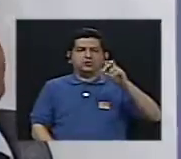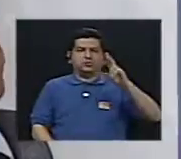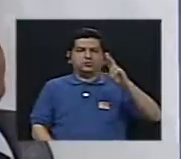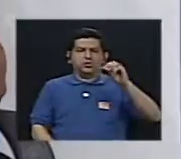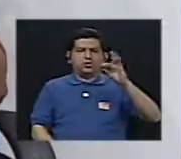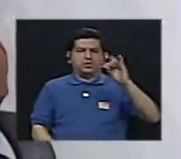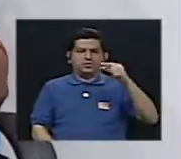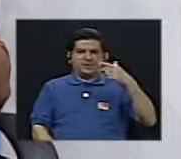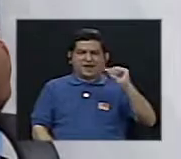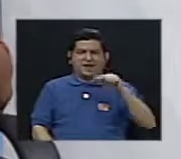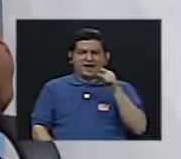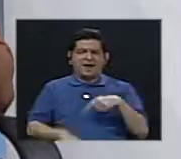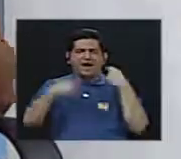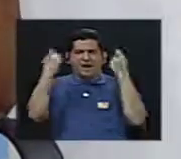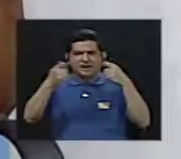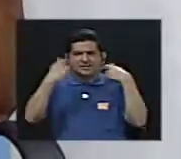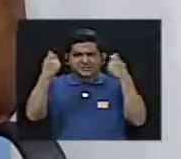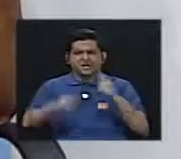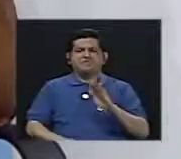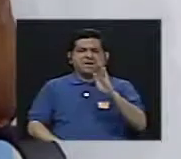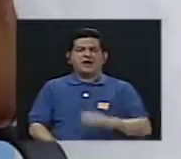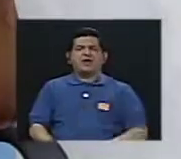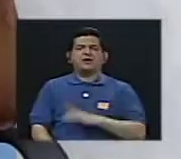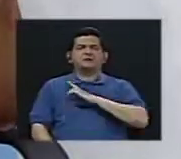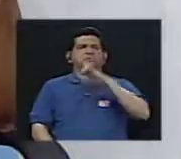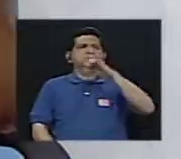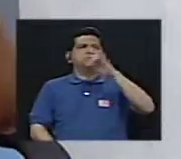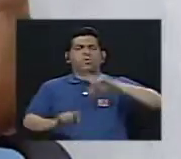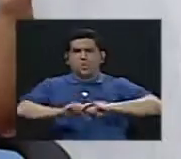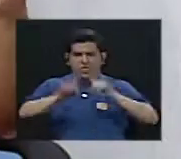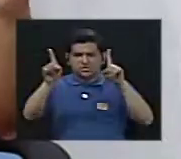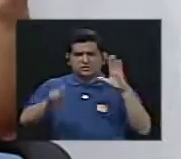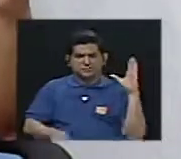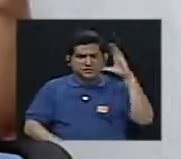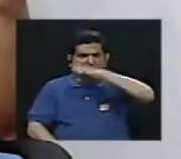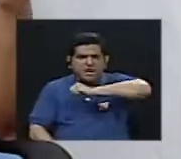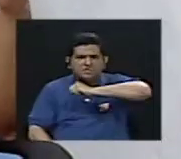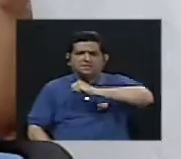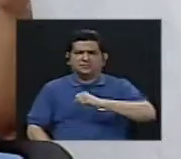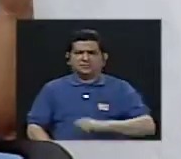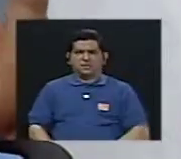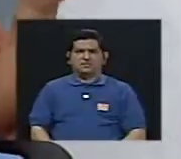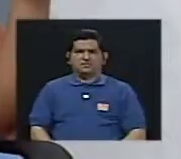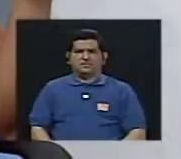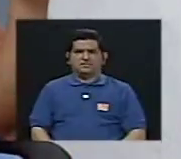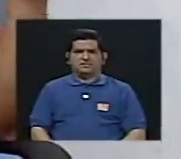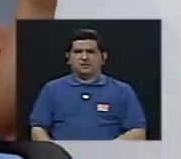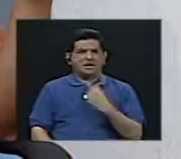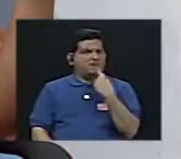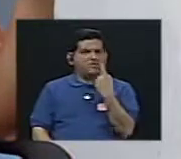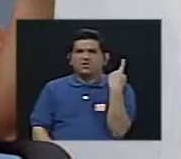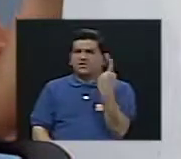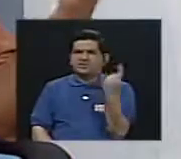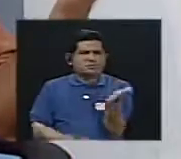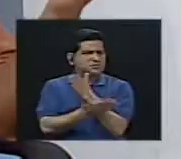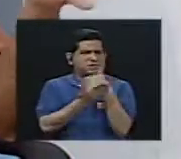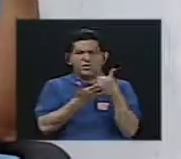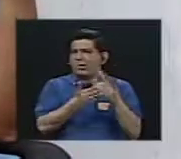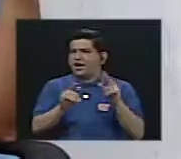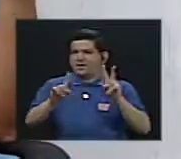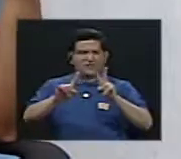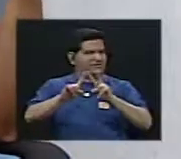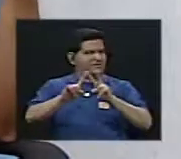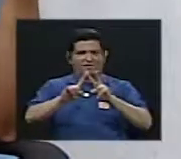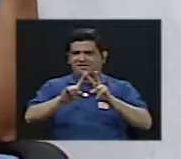celebrar a sus dioses, se da uno cuenta que también no nos dice solo algo de Nicoya, nos